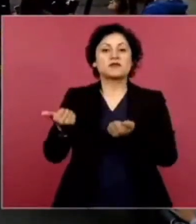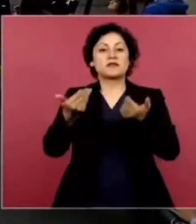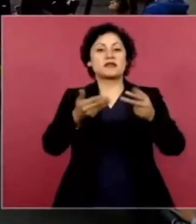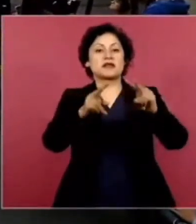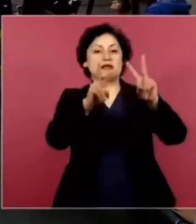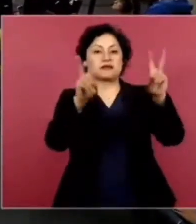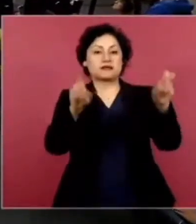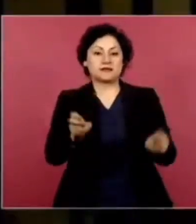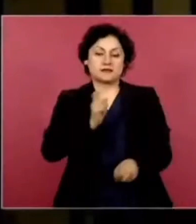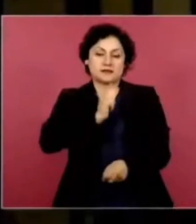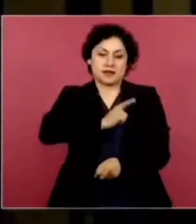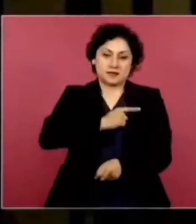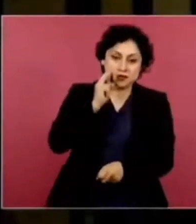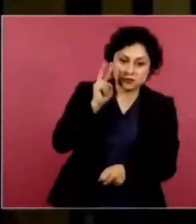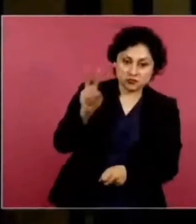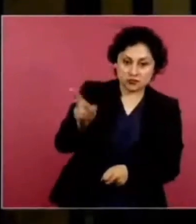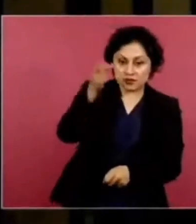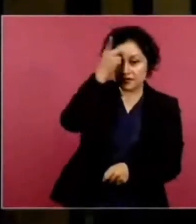director.